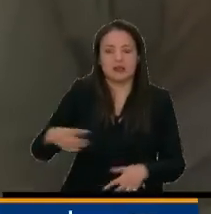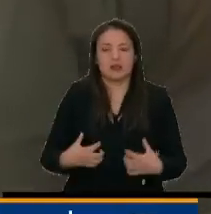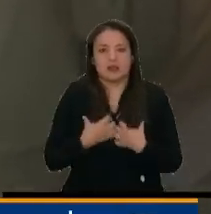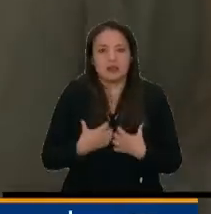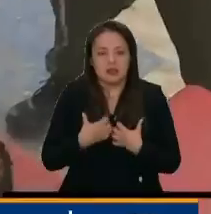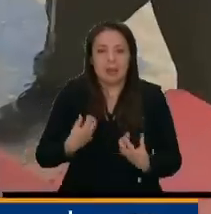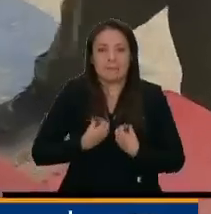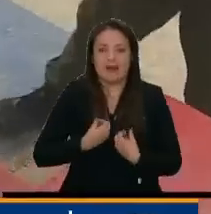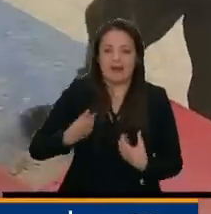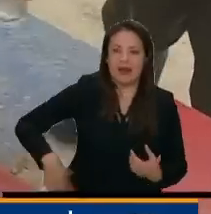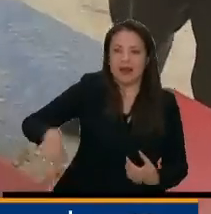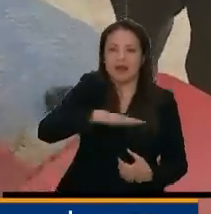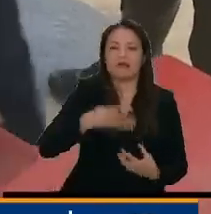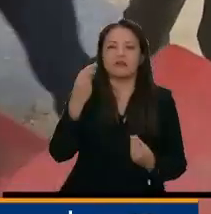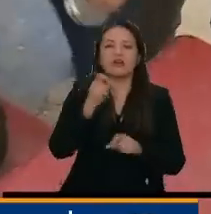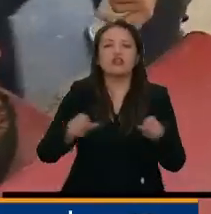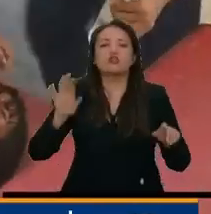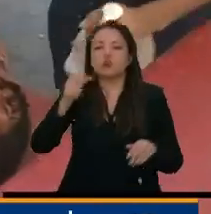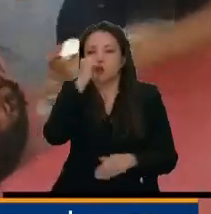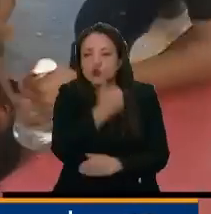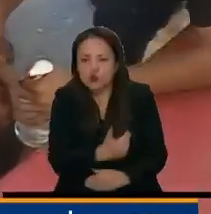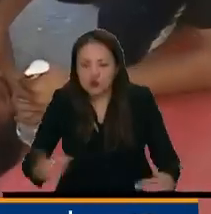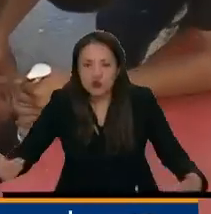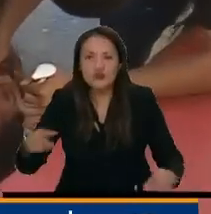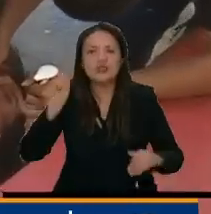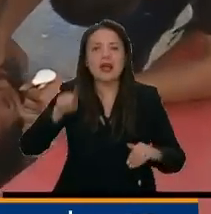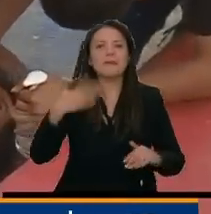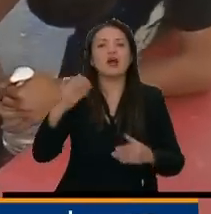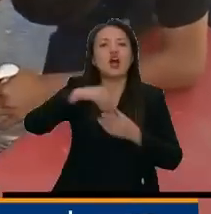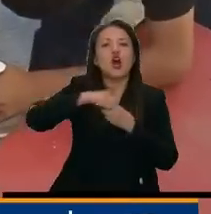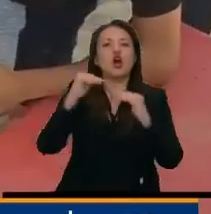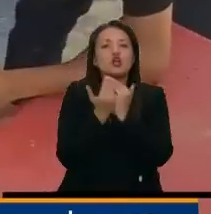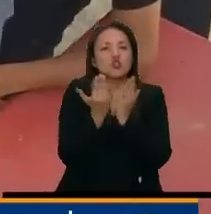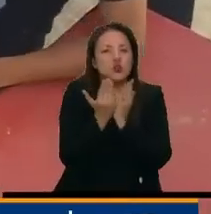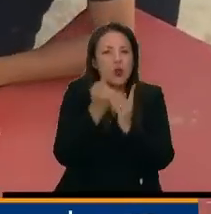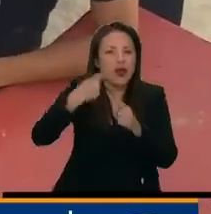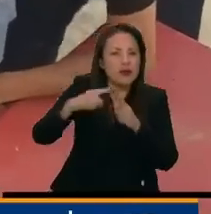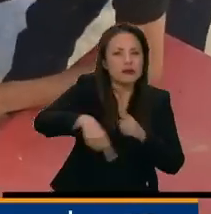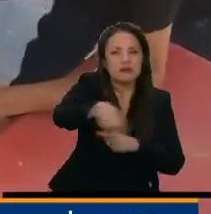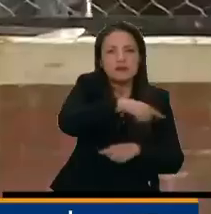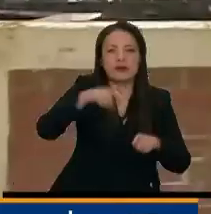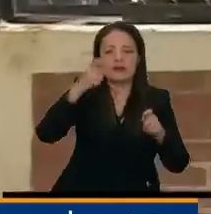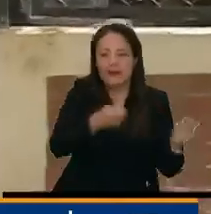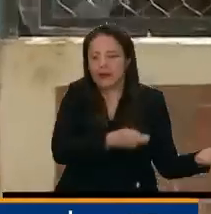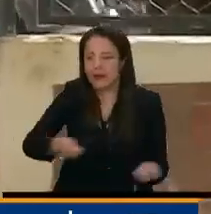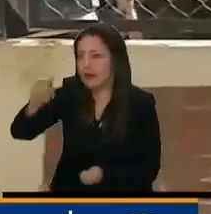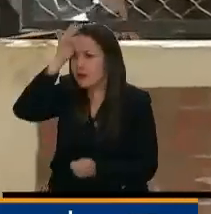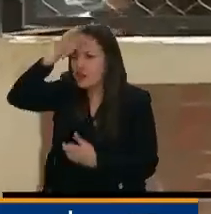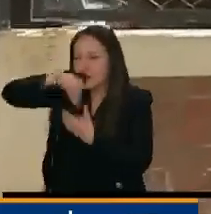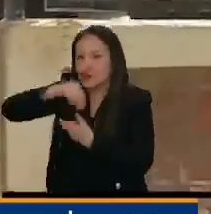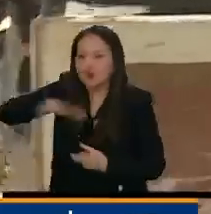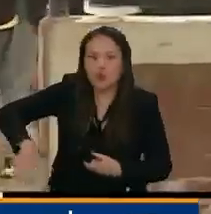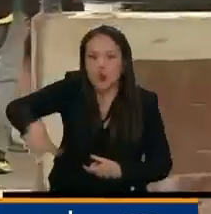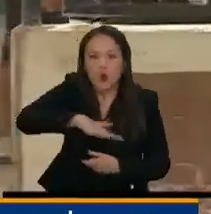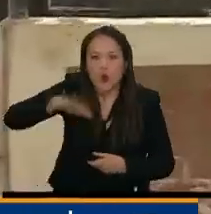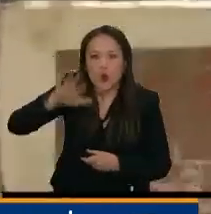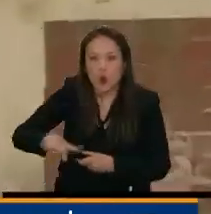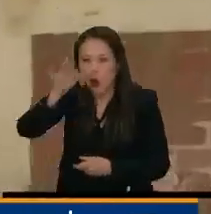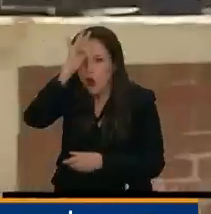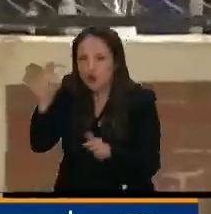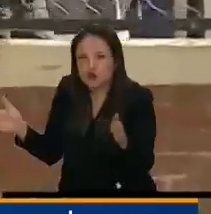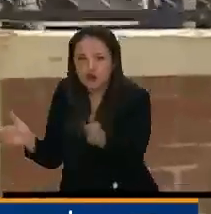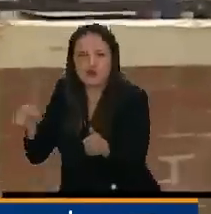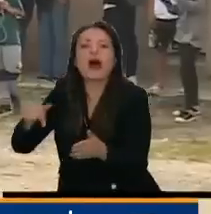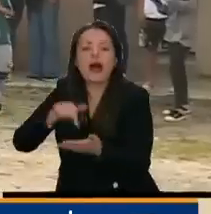los pobladores. Varios menores de edad y estudiantes internos han tenido que ser atendidos en el centro de salud local cada vez que se presenta un